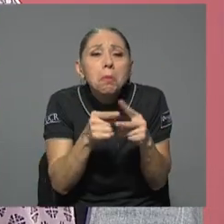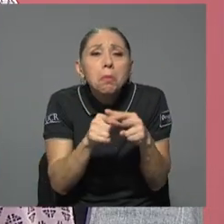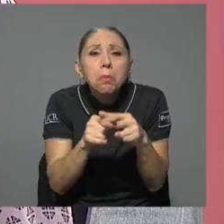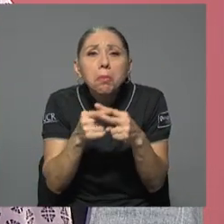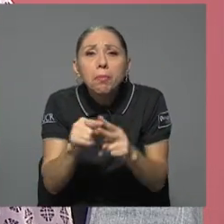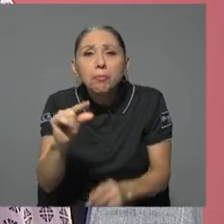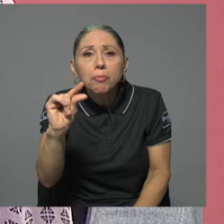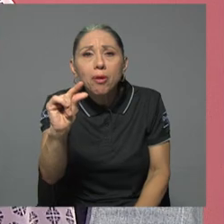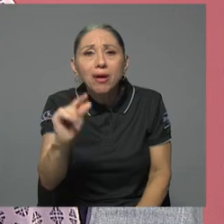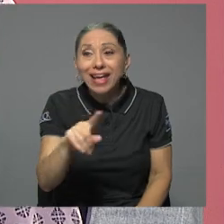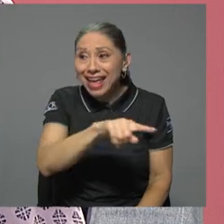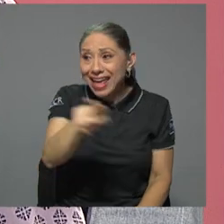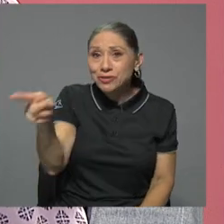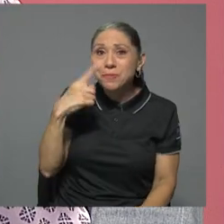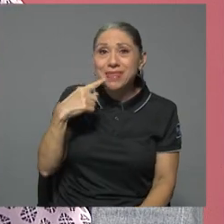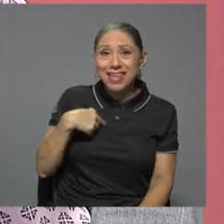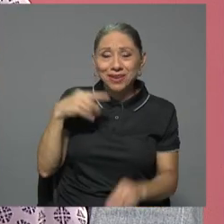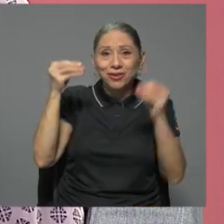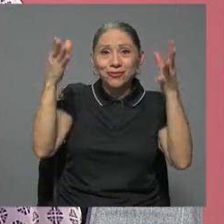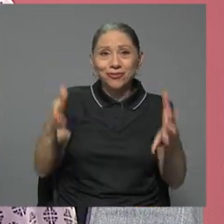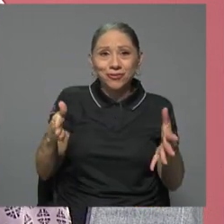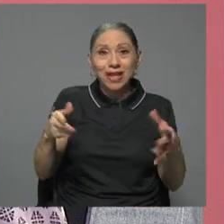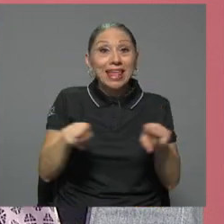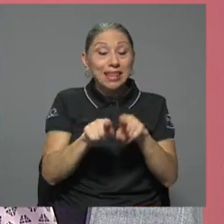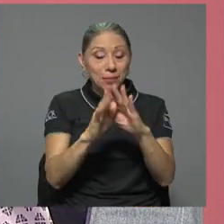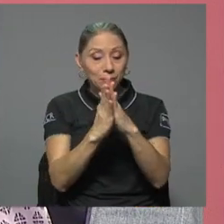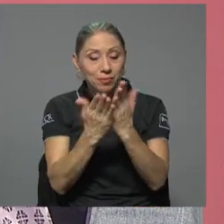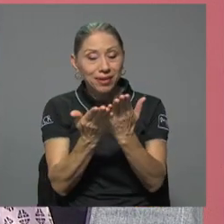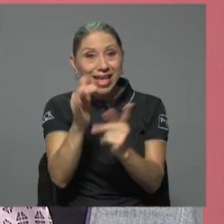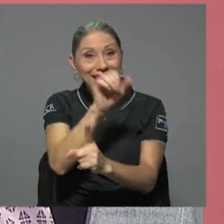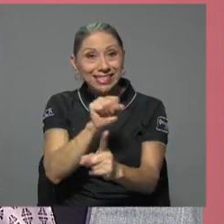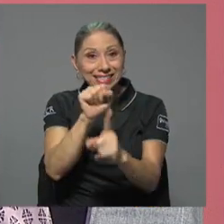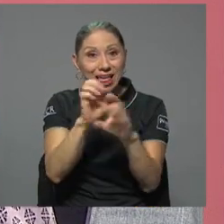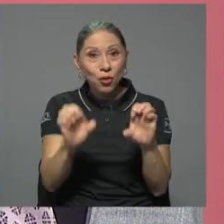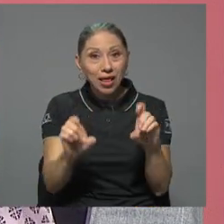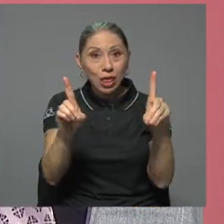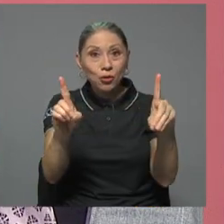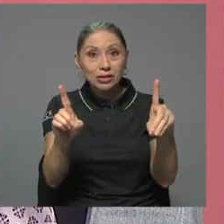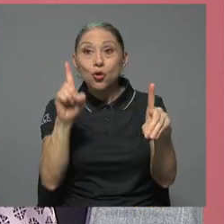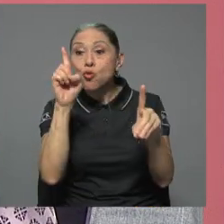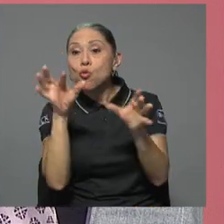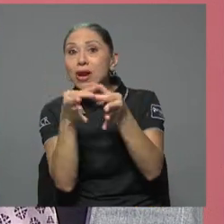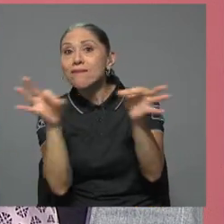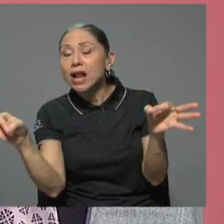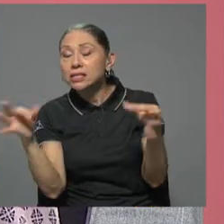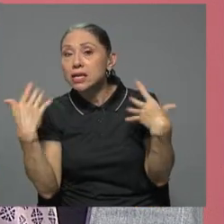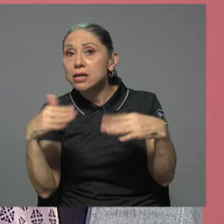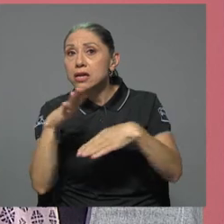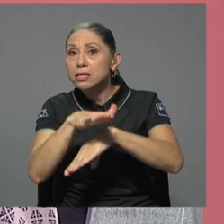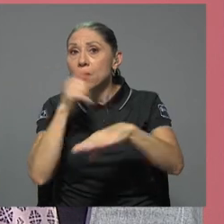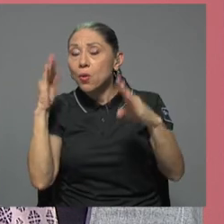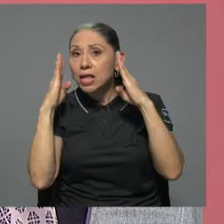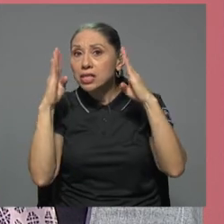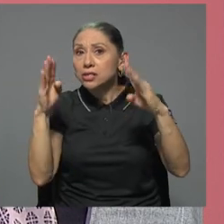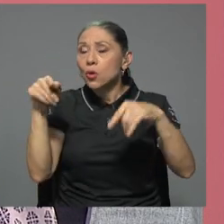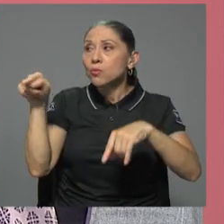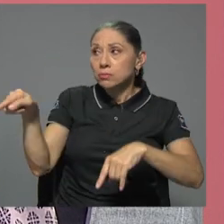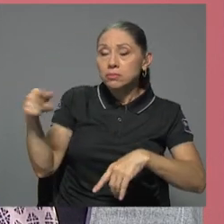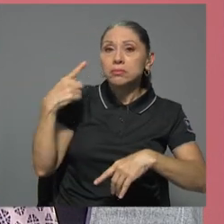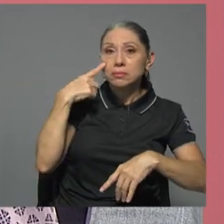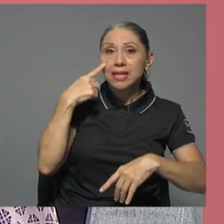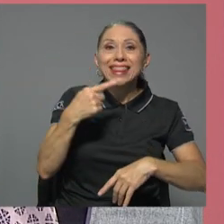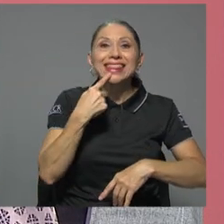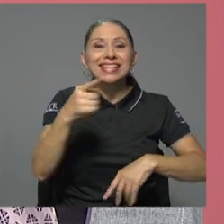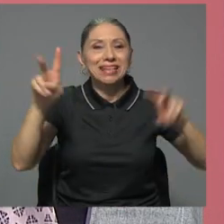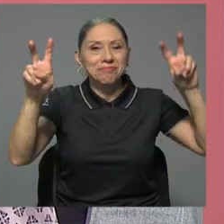inclusive el mismo estado de la educación esta frase me llamó a mí poderosamente la atención de una vanessa y doña laura dice eso nosotros